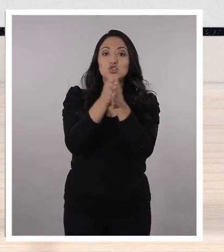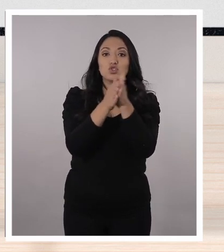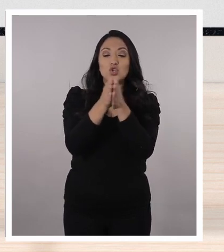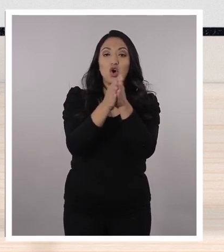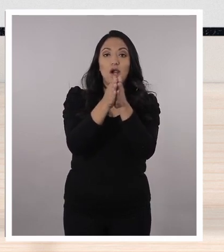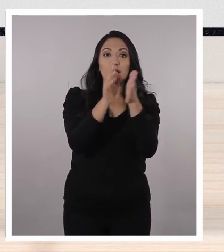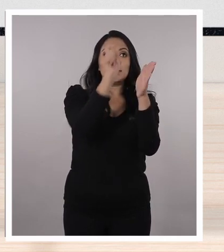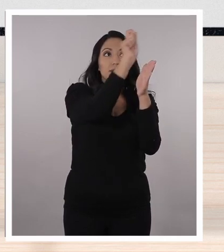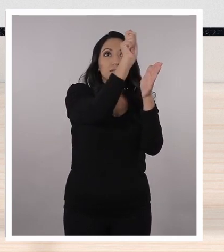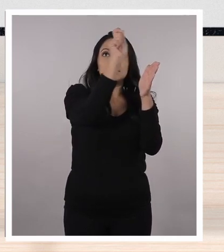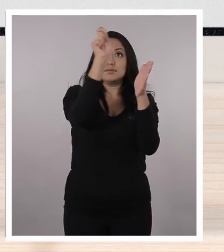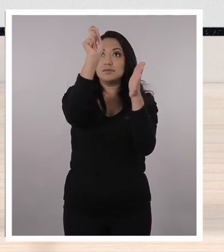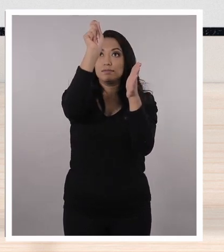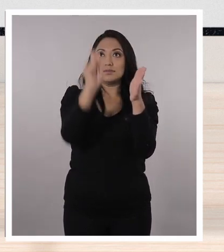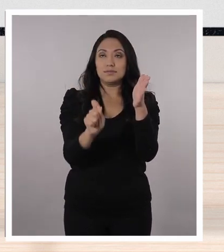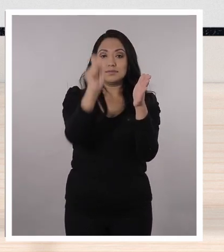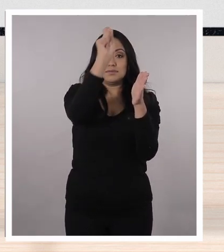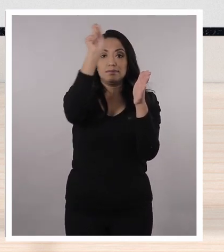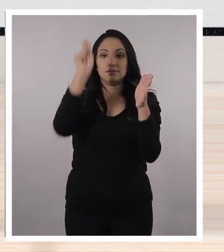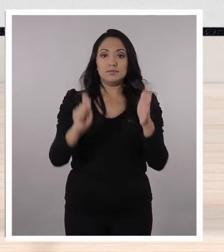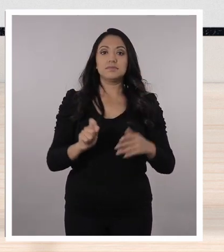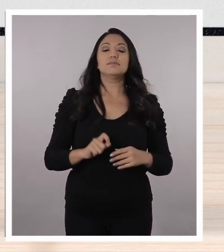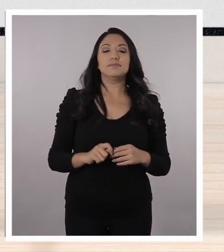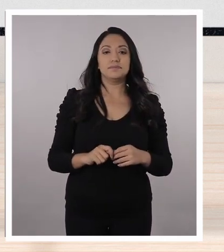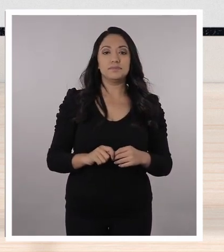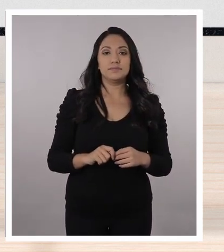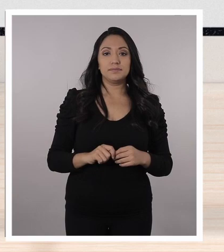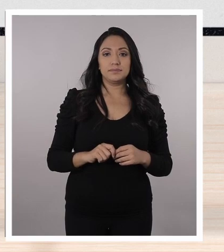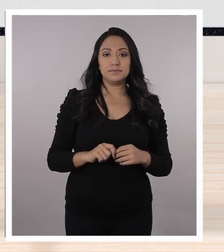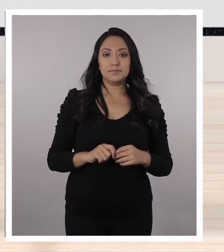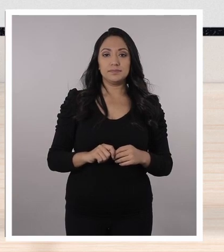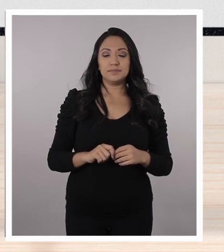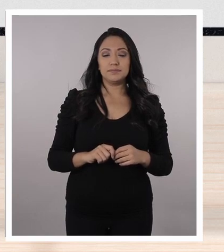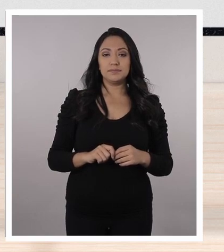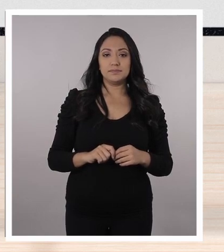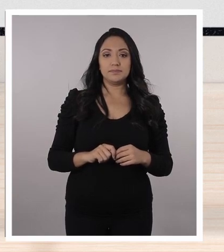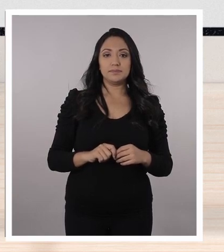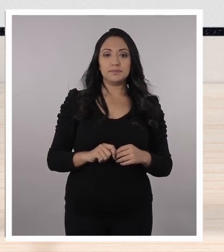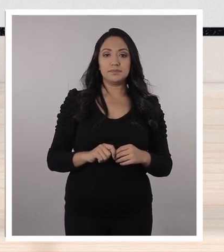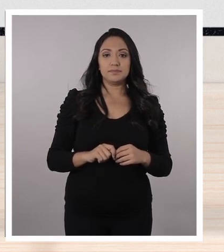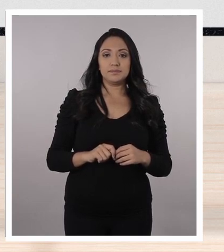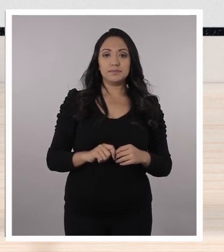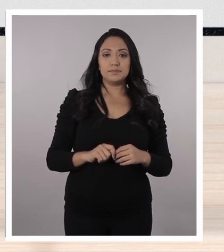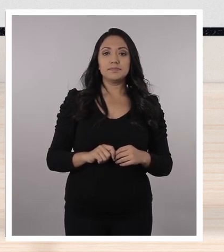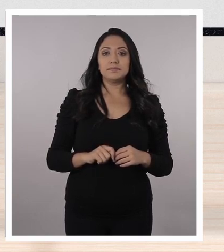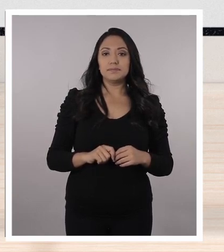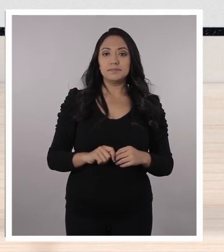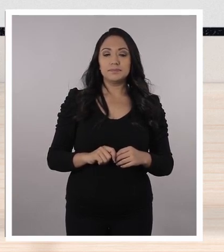Chocolatería hasta el 35, que está por aquí, ¿no es cierto?